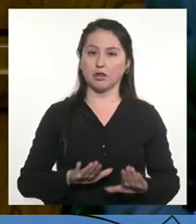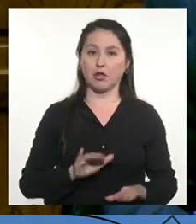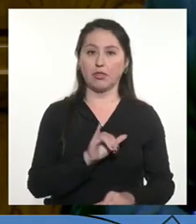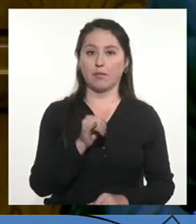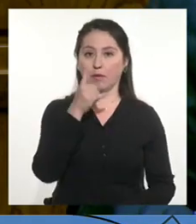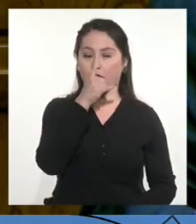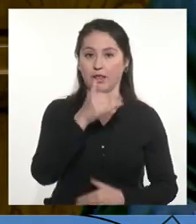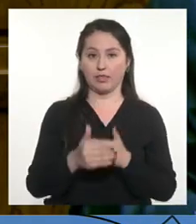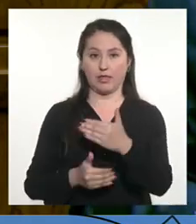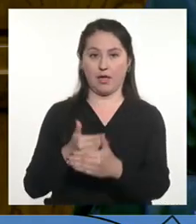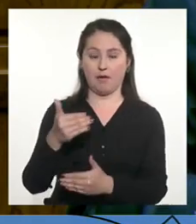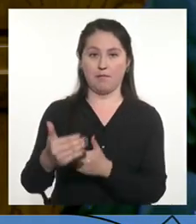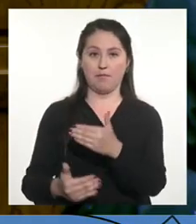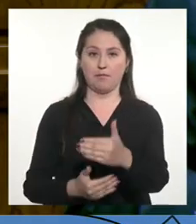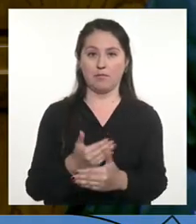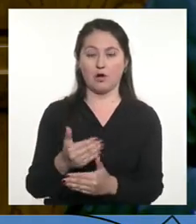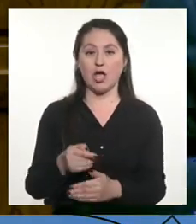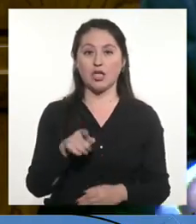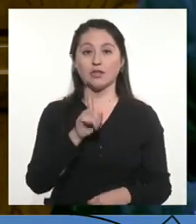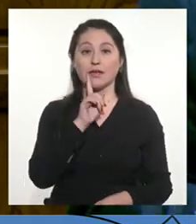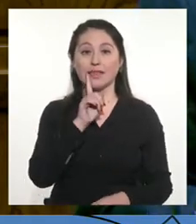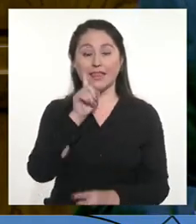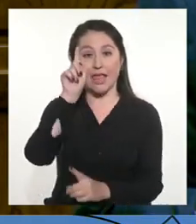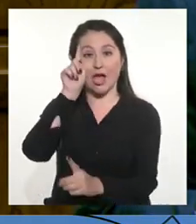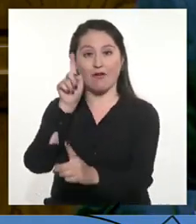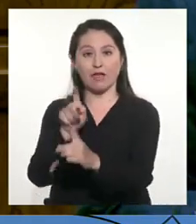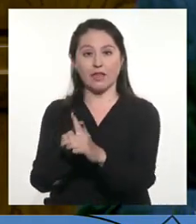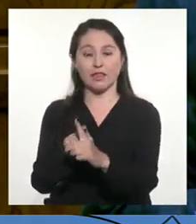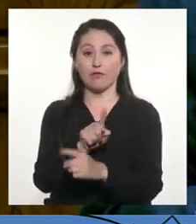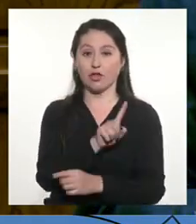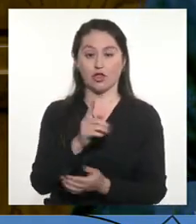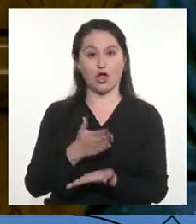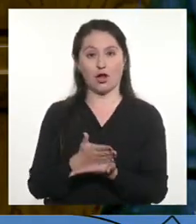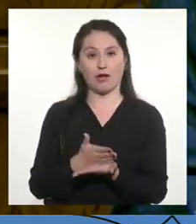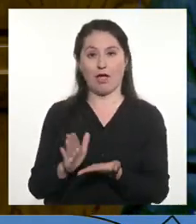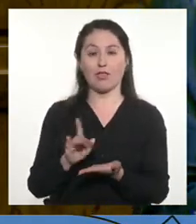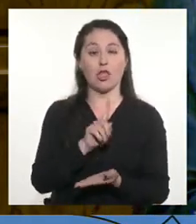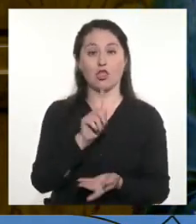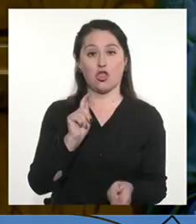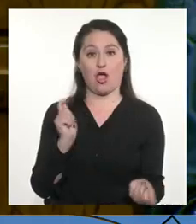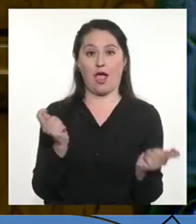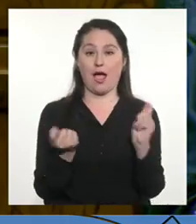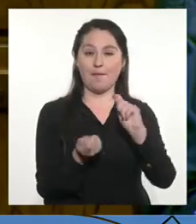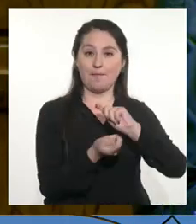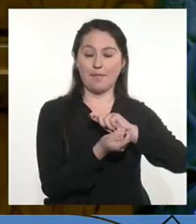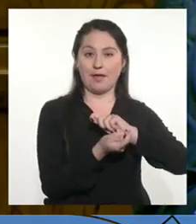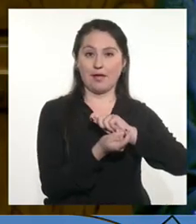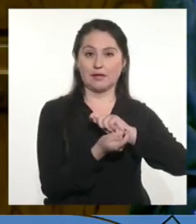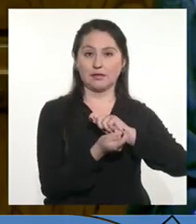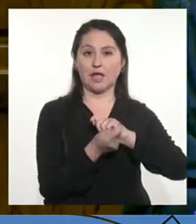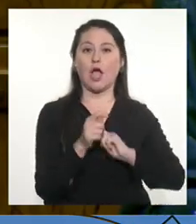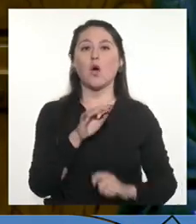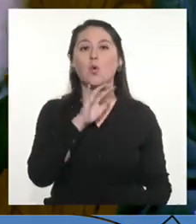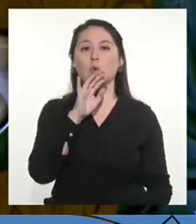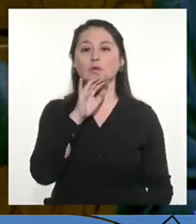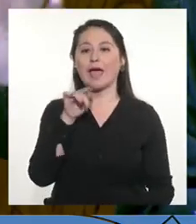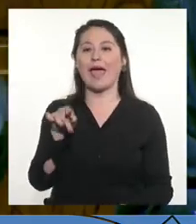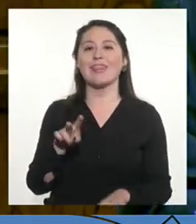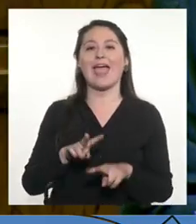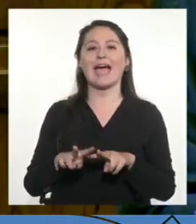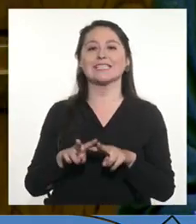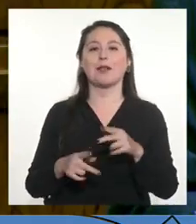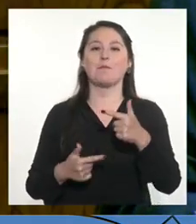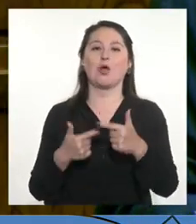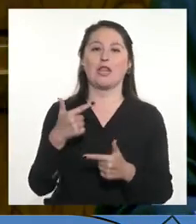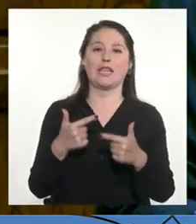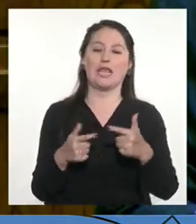eso que tenía un objetivo determinado al no derogarse no modificarse fue utilizado como una forma de hacer política no voy a hacer